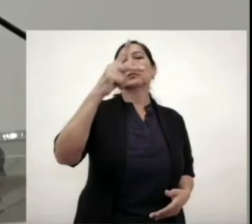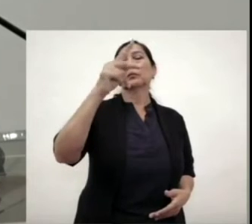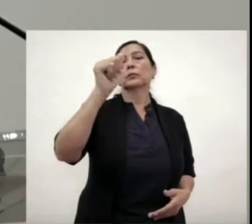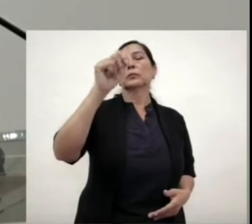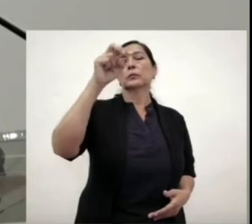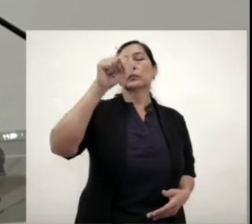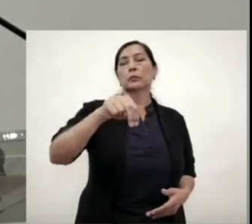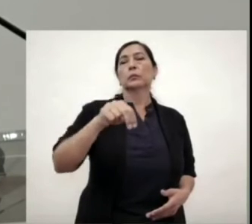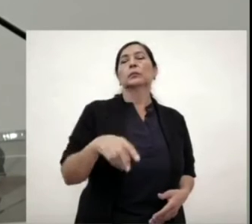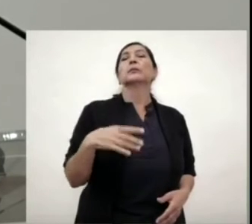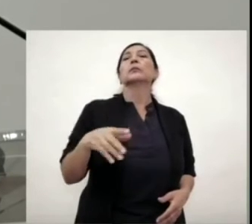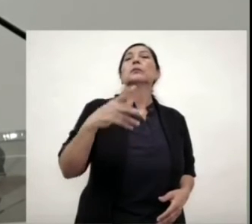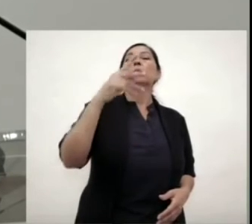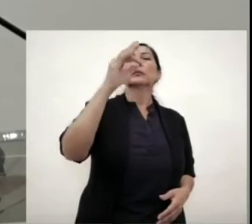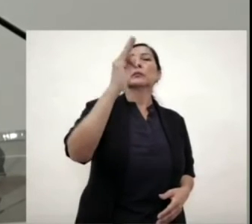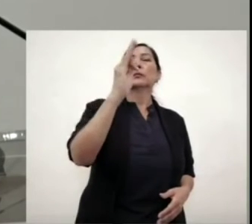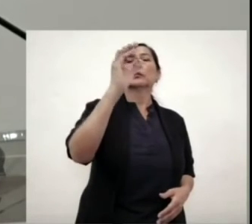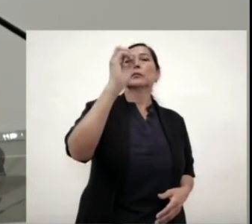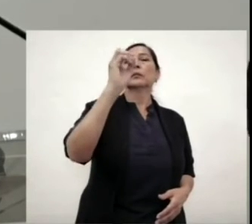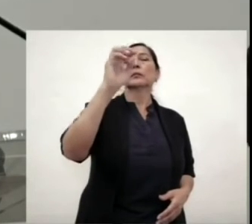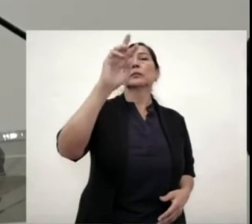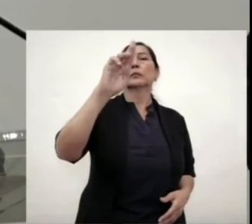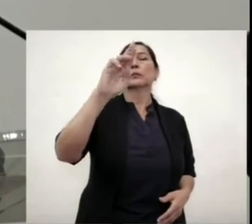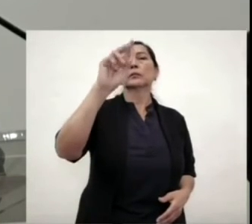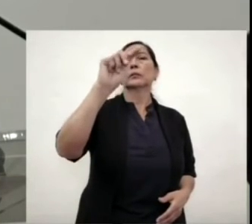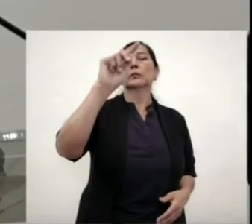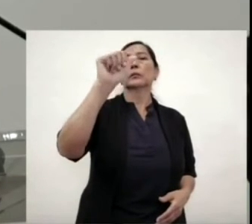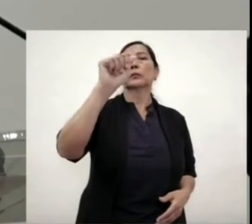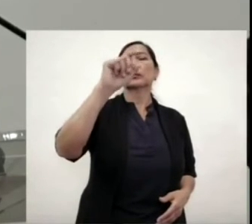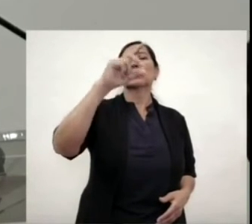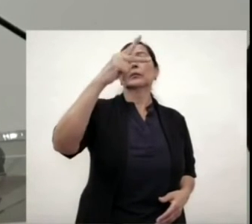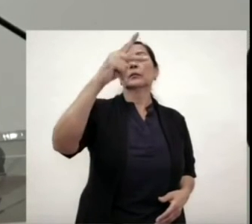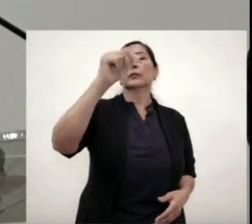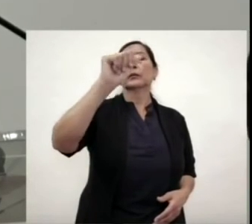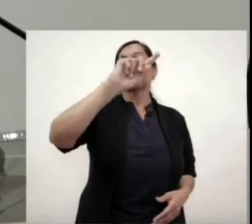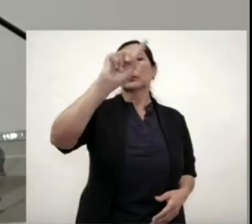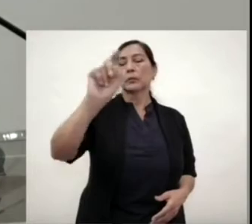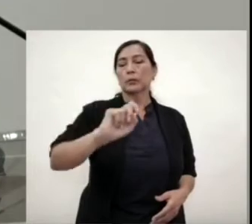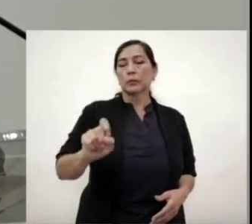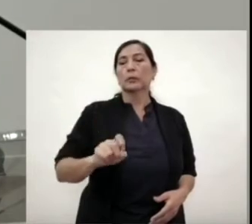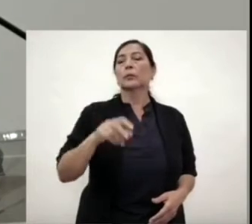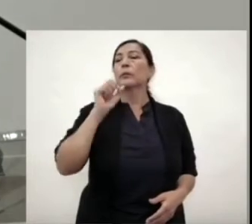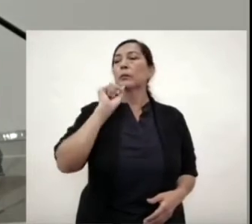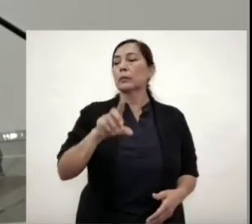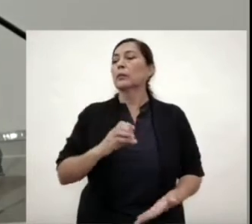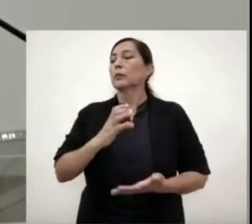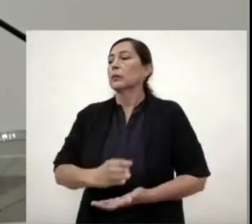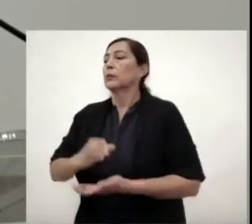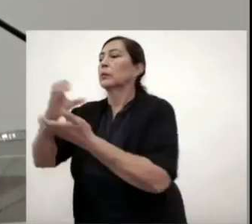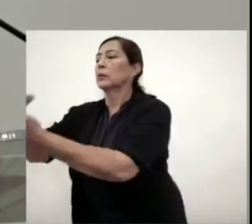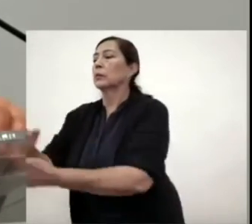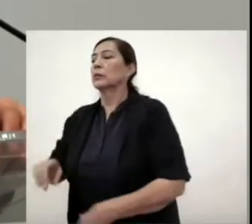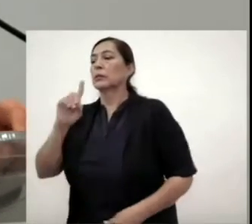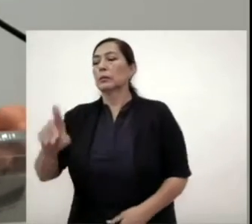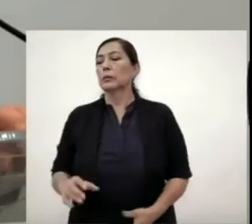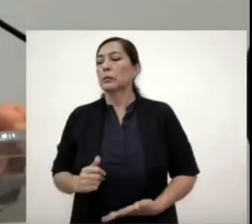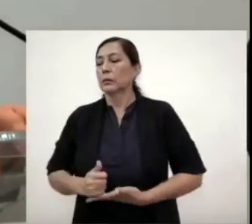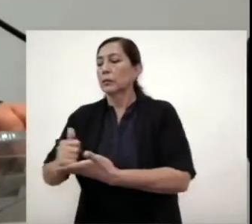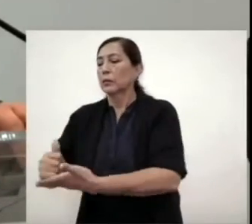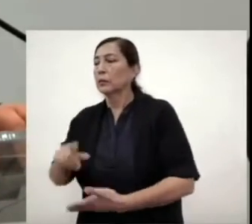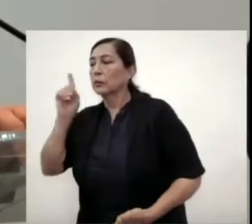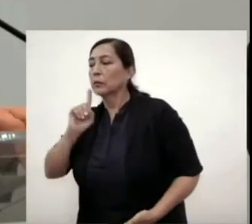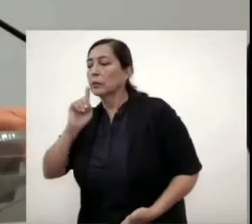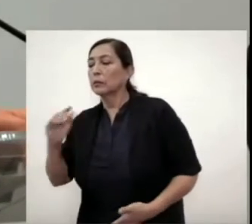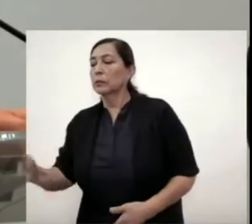aportar recursos para atender la violencia contra las mujeres, en prevención de violencia contra las